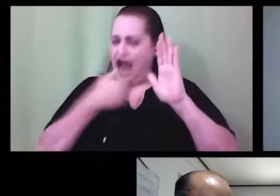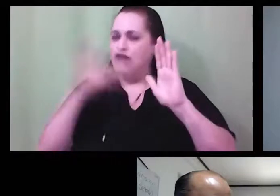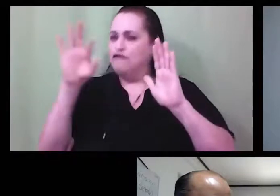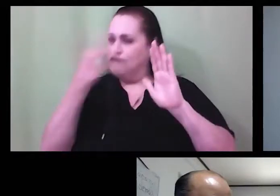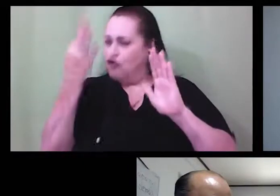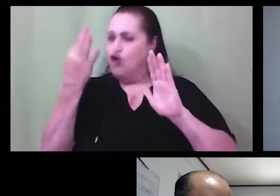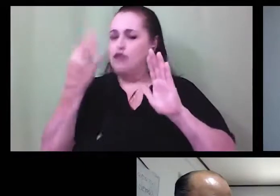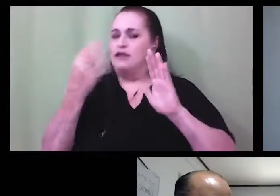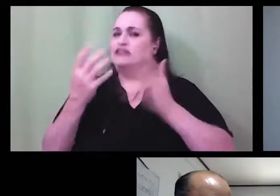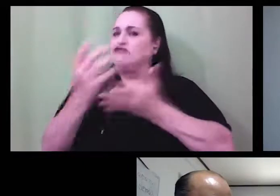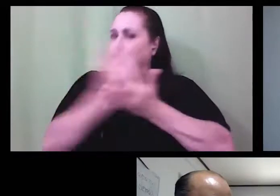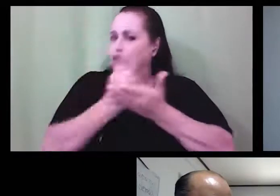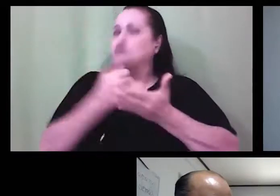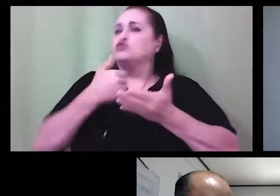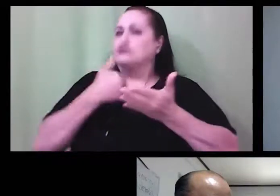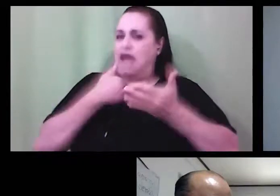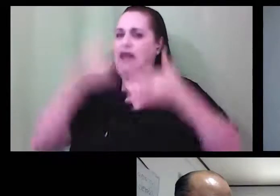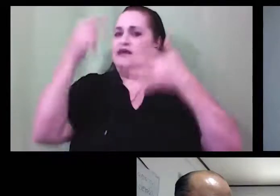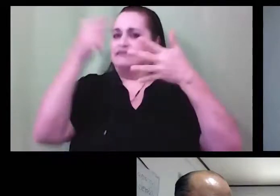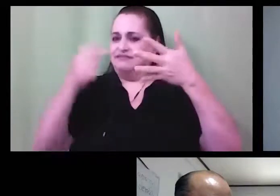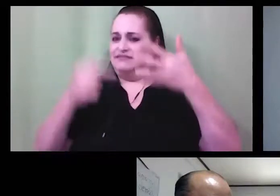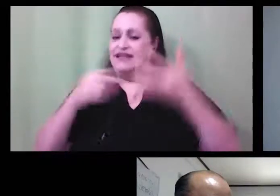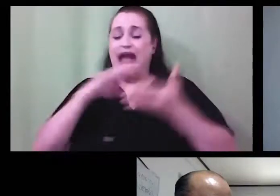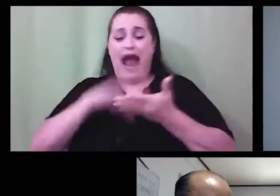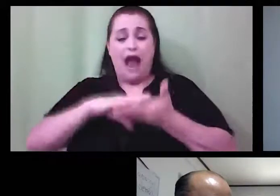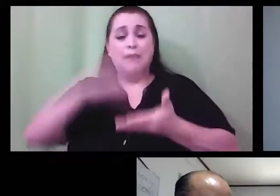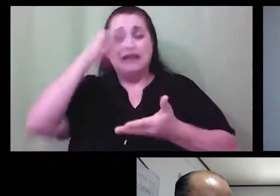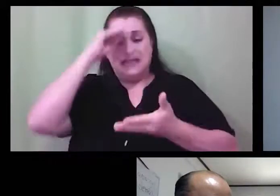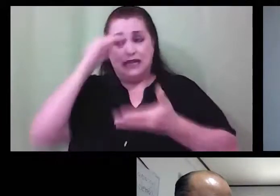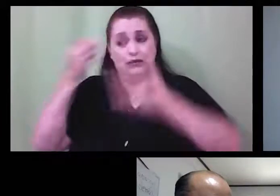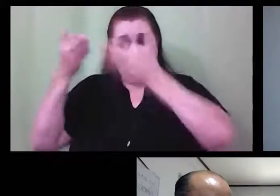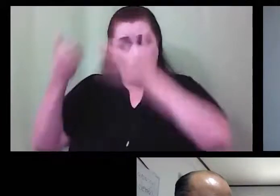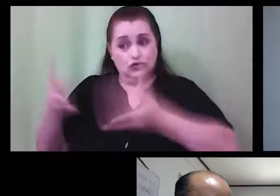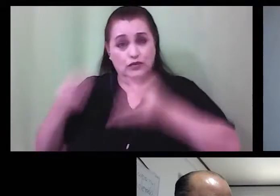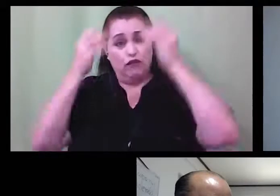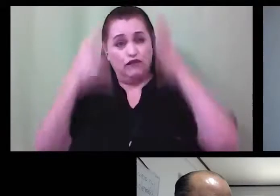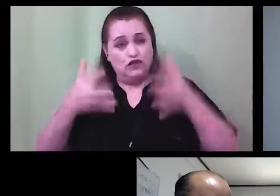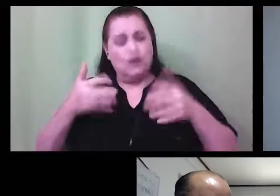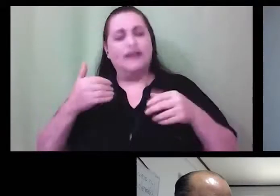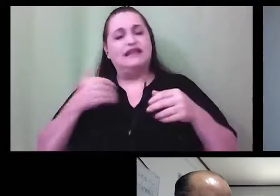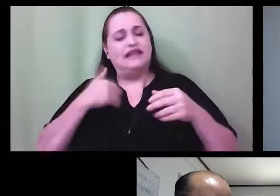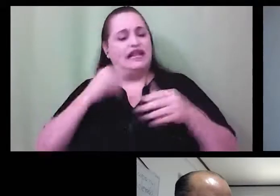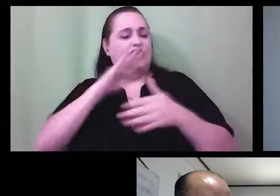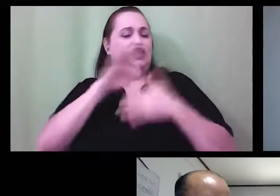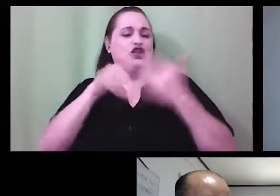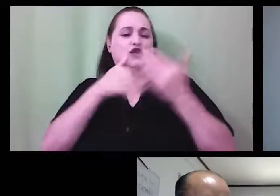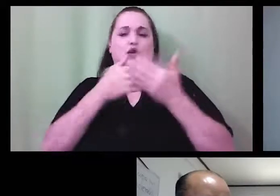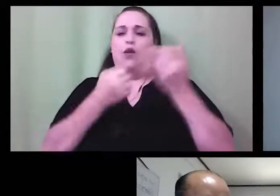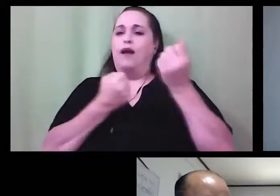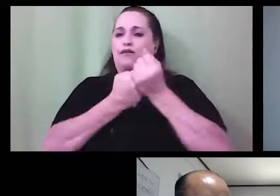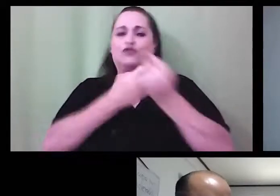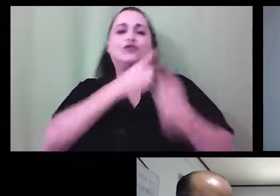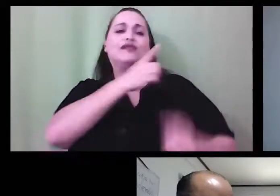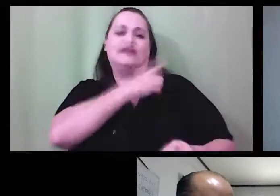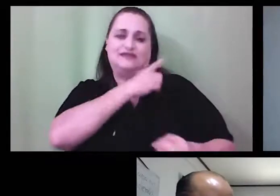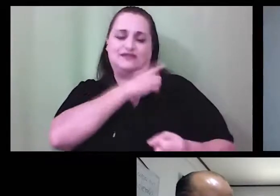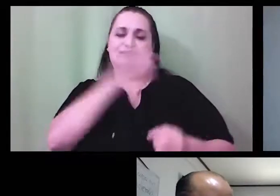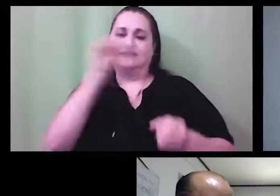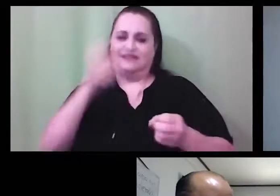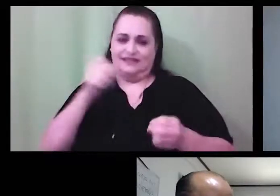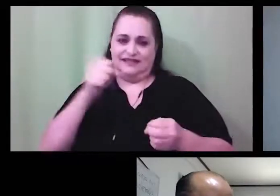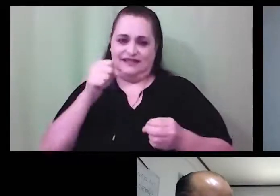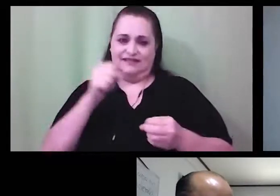habían recursos. Sí aprendimos que era una docente que contaba con todo el apoyo de la dirección